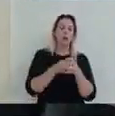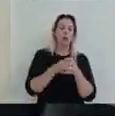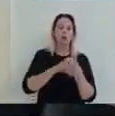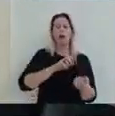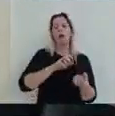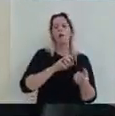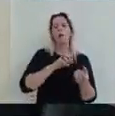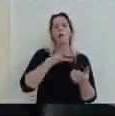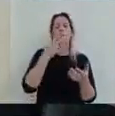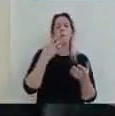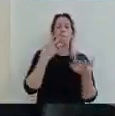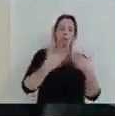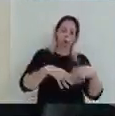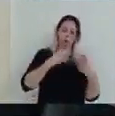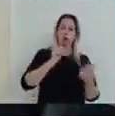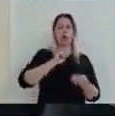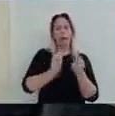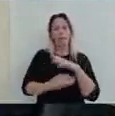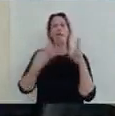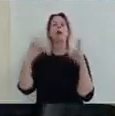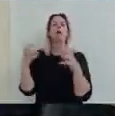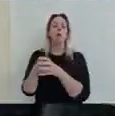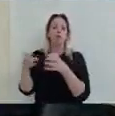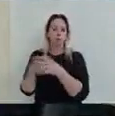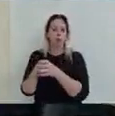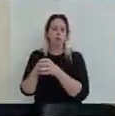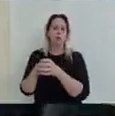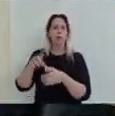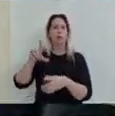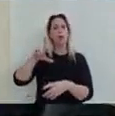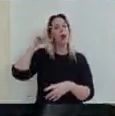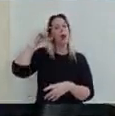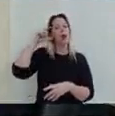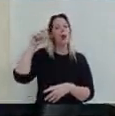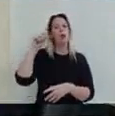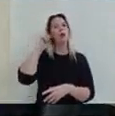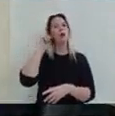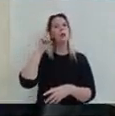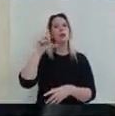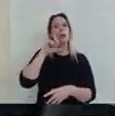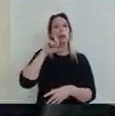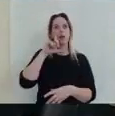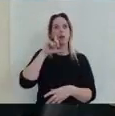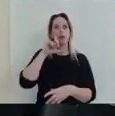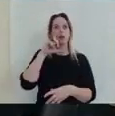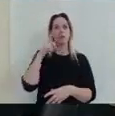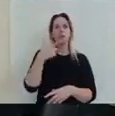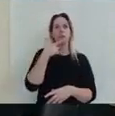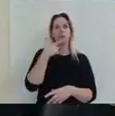Comisión de Legislación y ahí podamos discutir, modificar y hacer todas las consideraciones que correspondan convenientes.